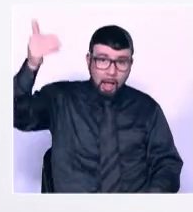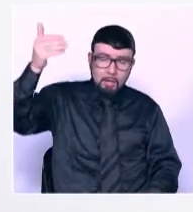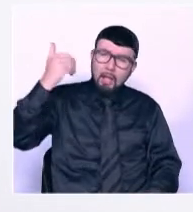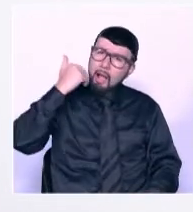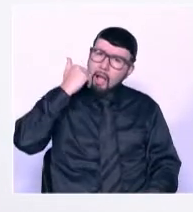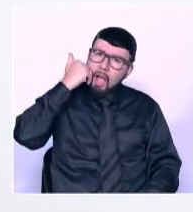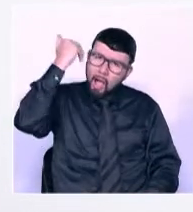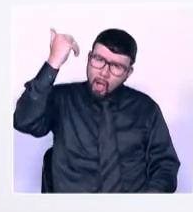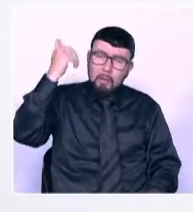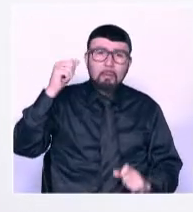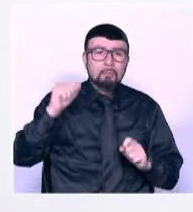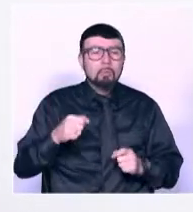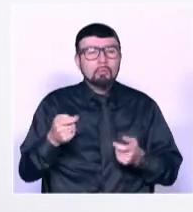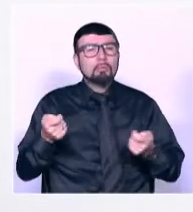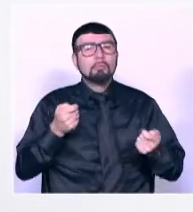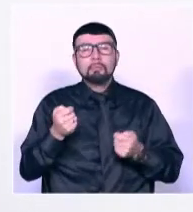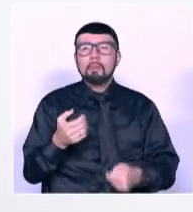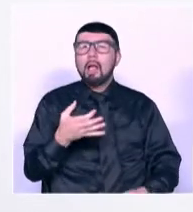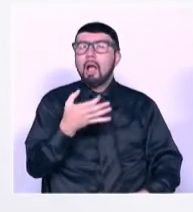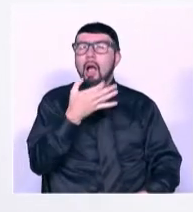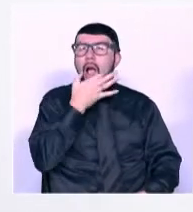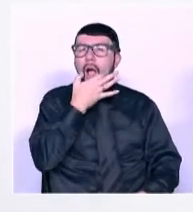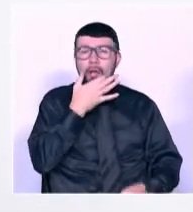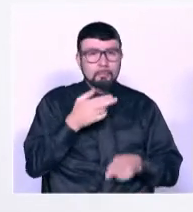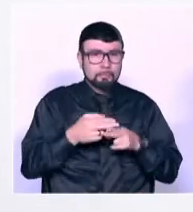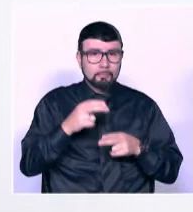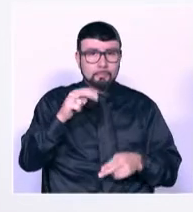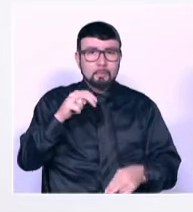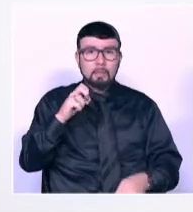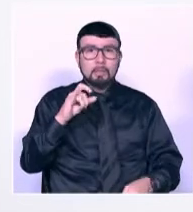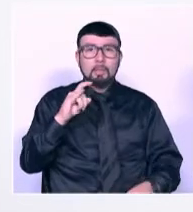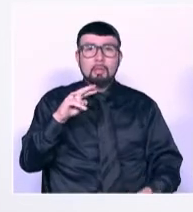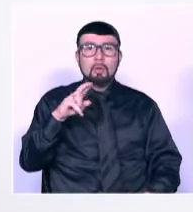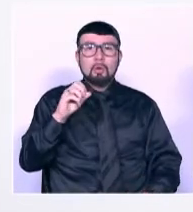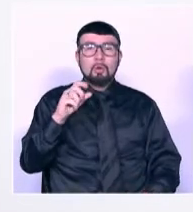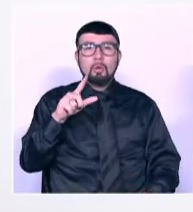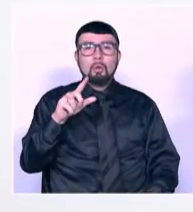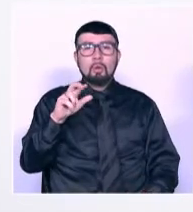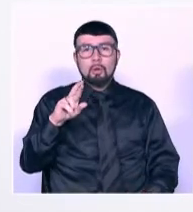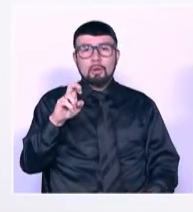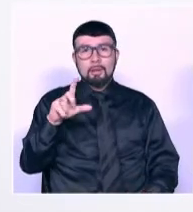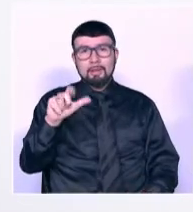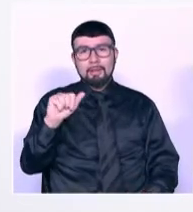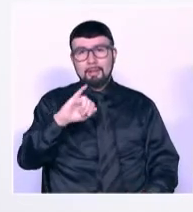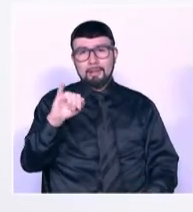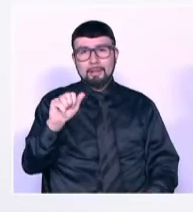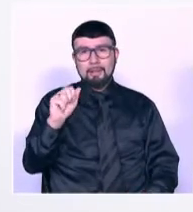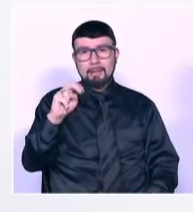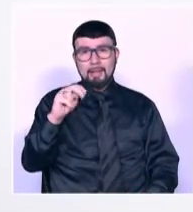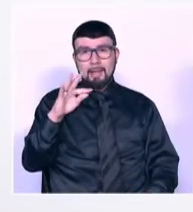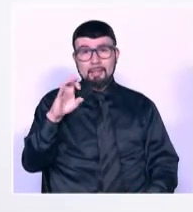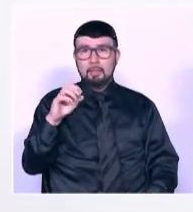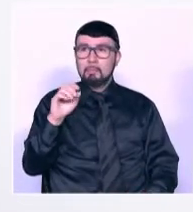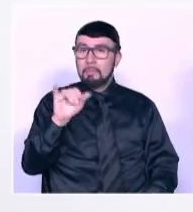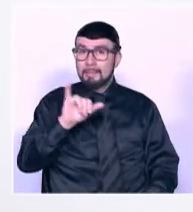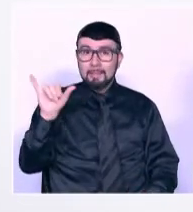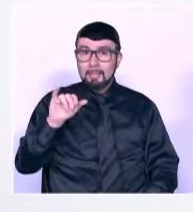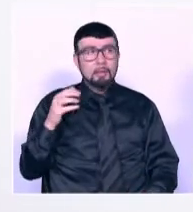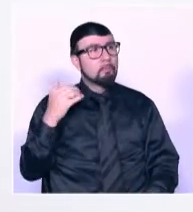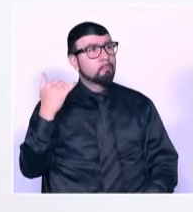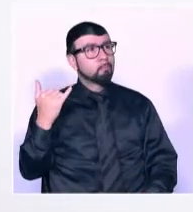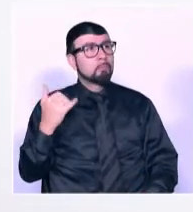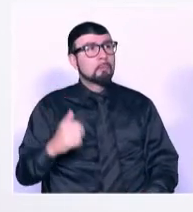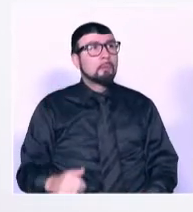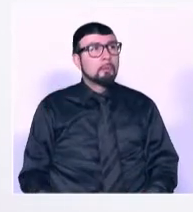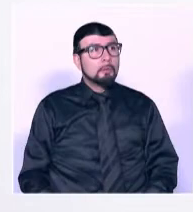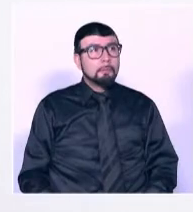placa neuromiorrelajante, como esta plaquita que tenemos acá. Es una funda,